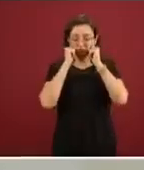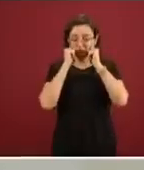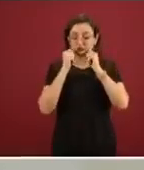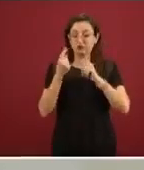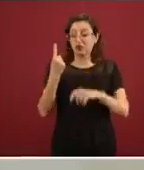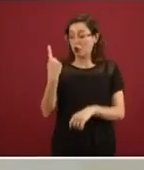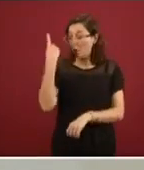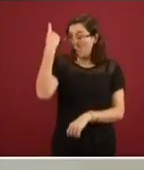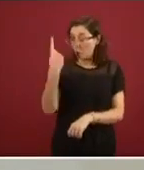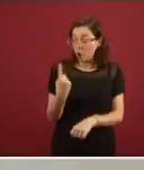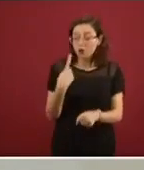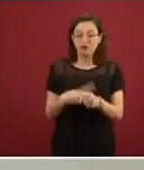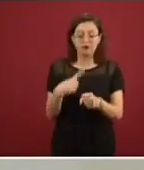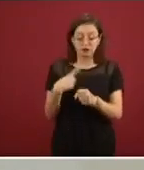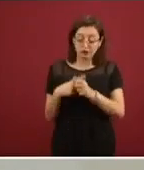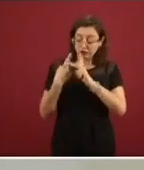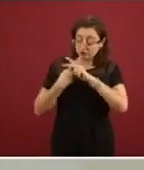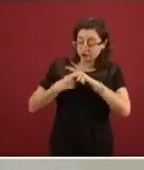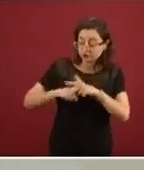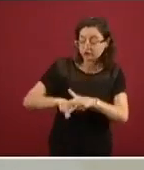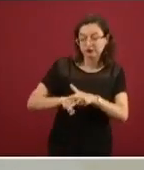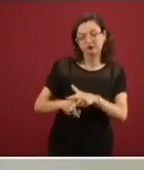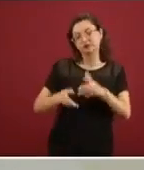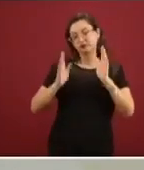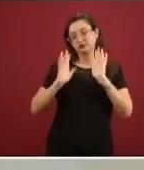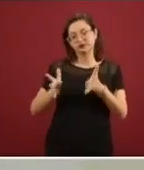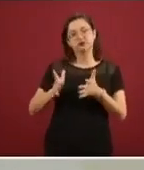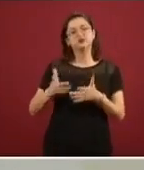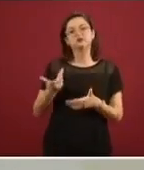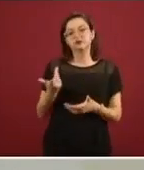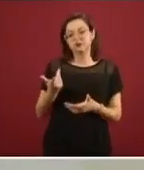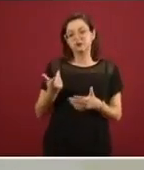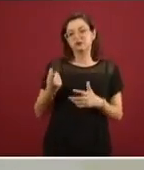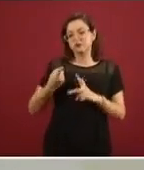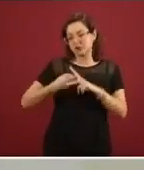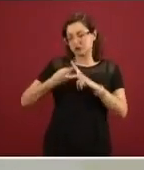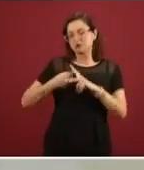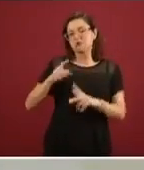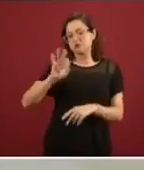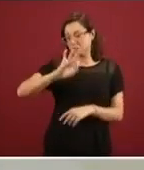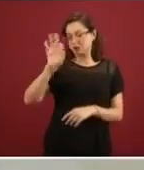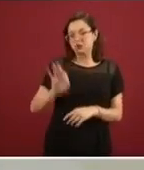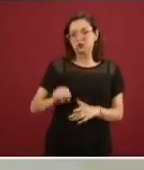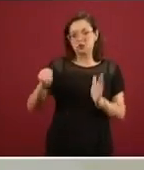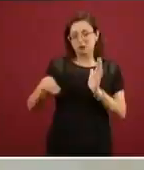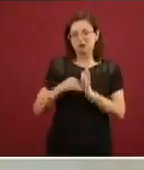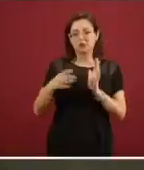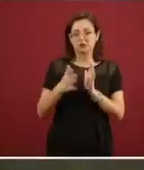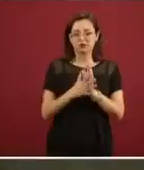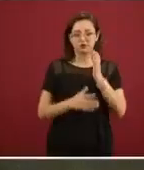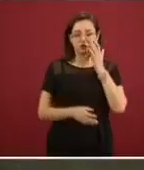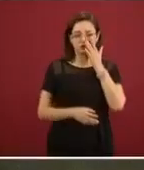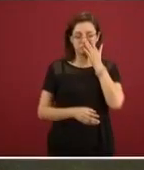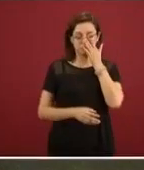en que tenga al menos un caso confirmado, va a generar una tasa de incidencia para su municipio.